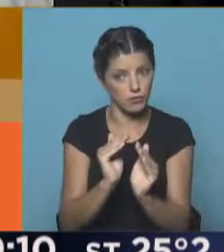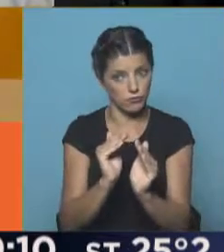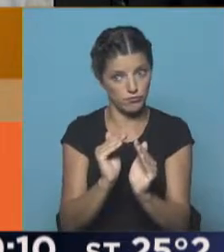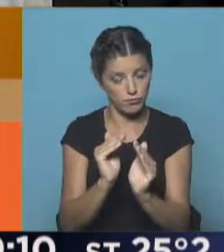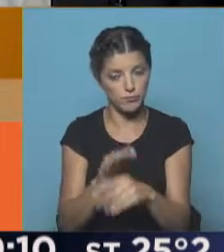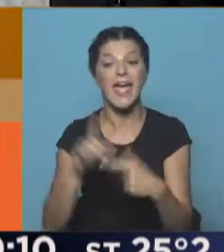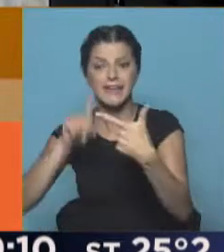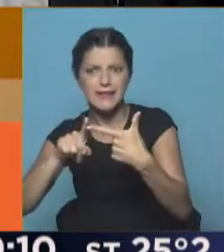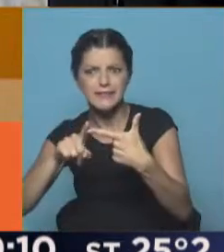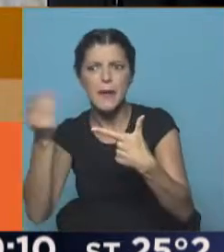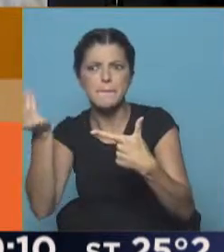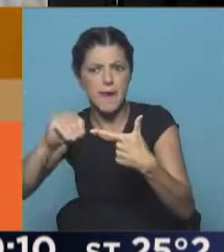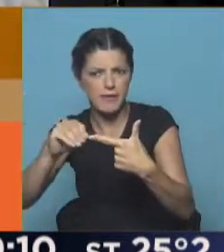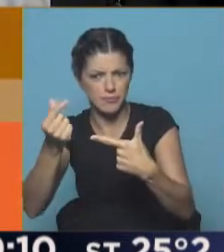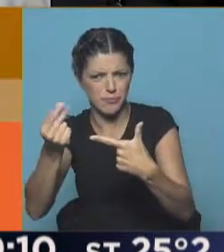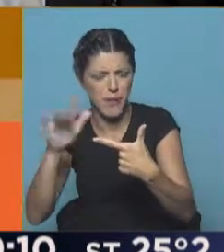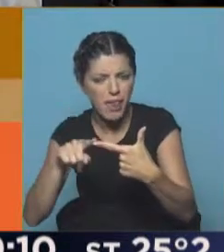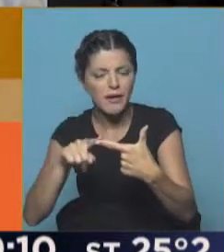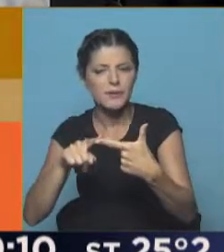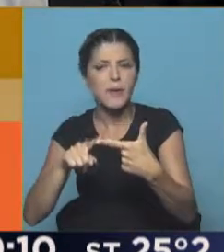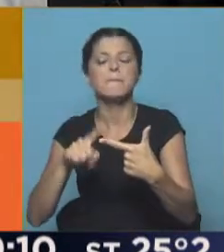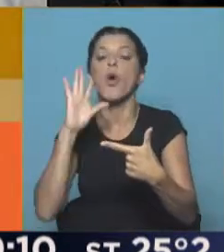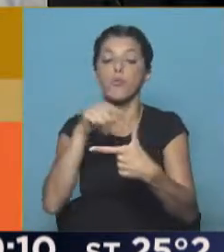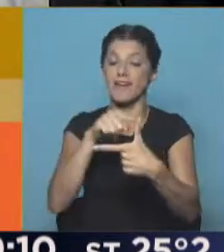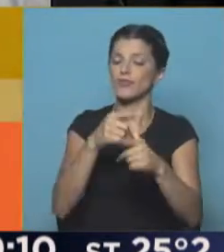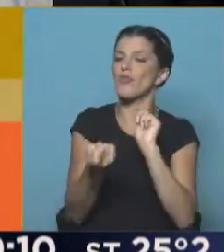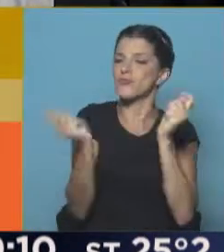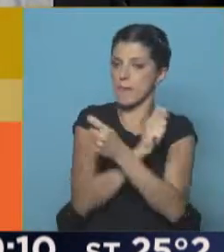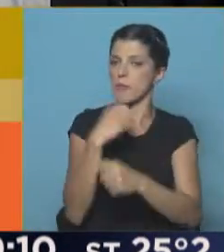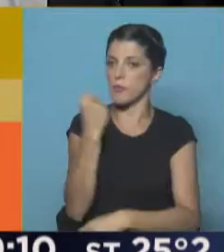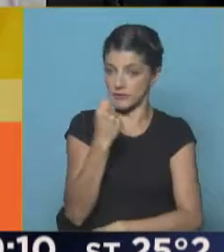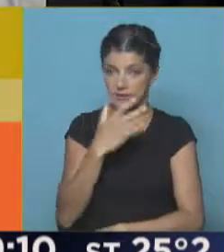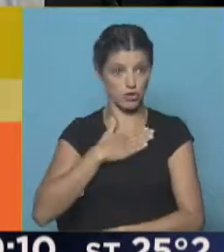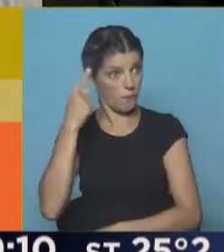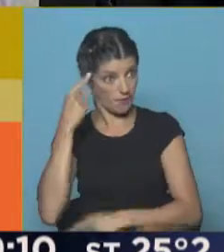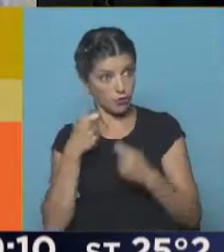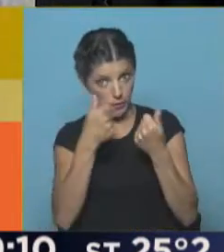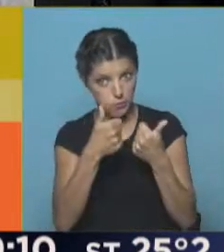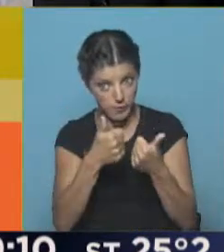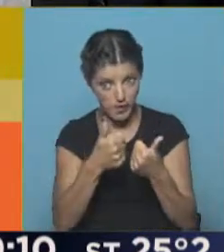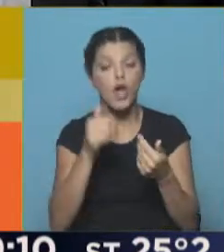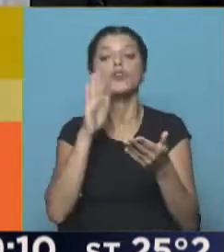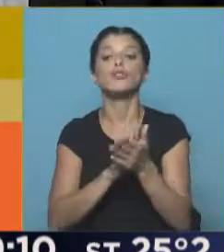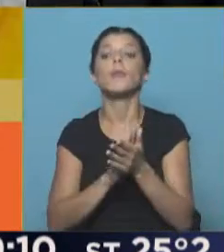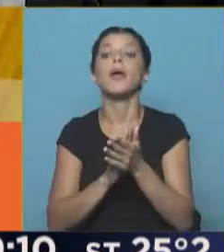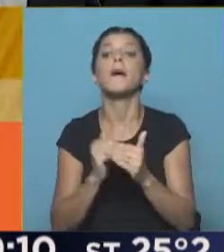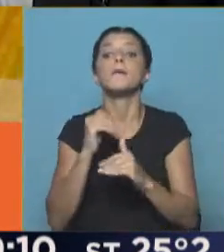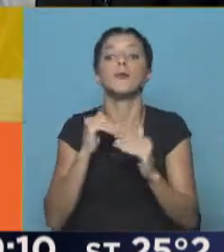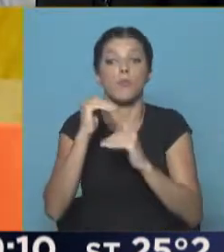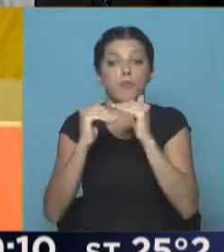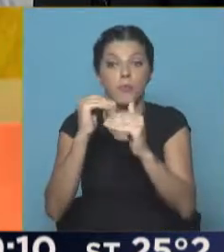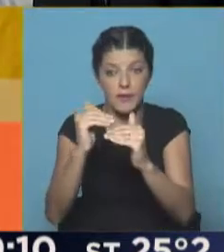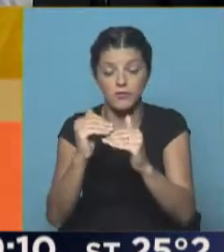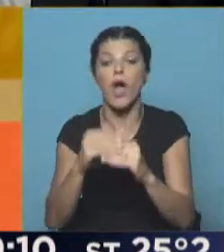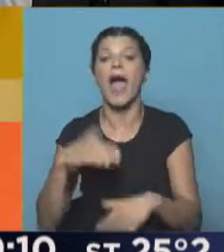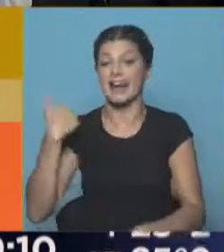corta, pero con un cambio significativo que yo comparto la filosofía, que es la progresividad del impuesto. Los argentinos vamos pata para